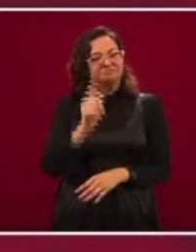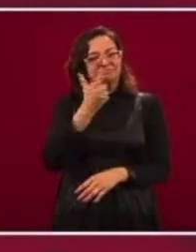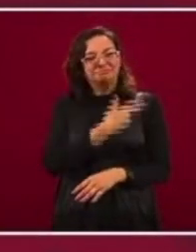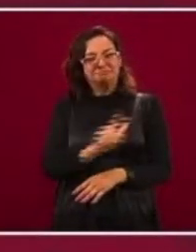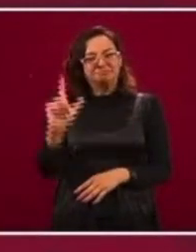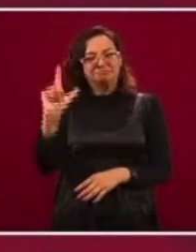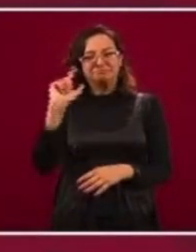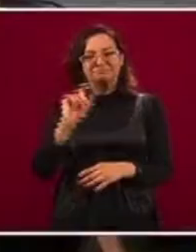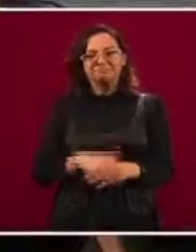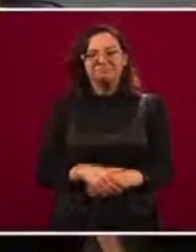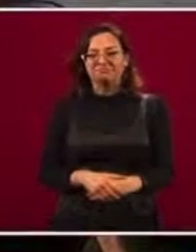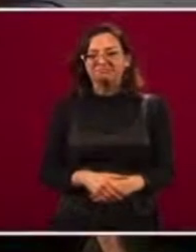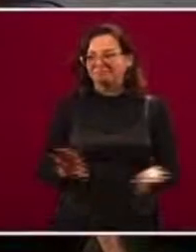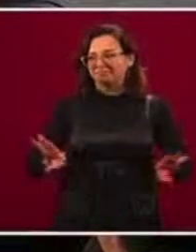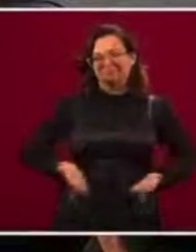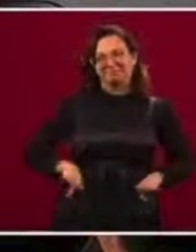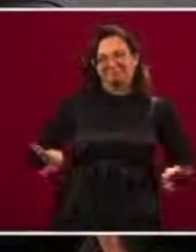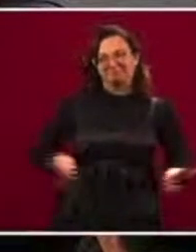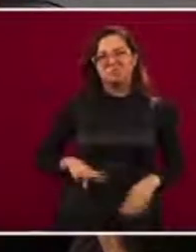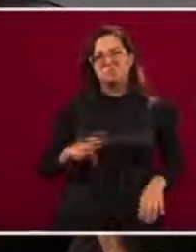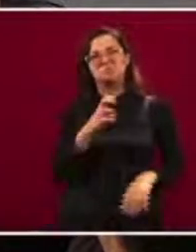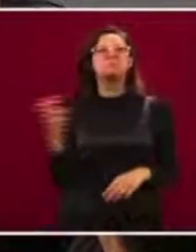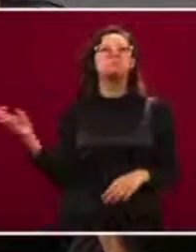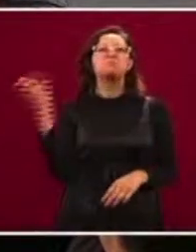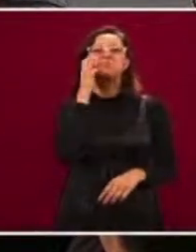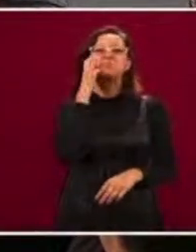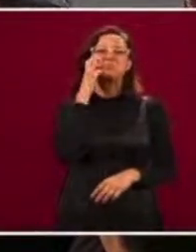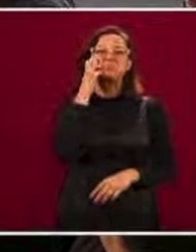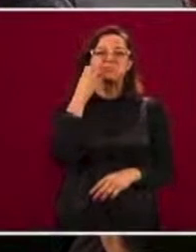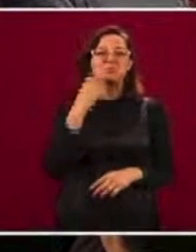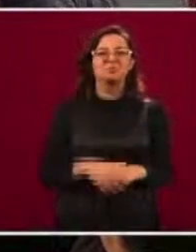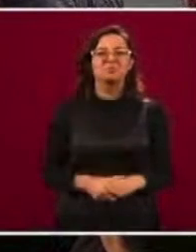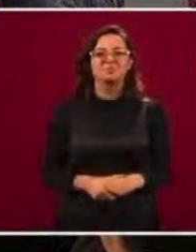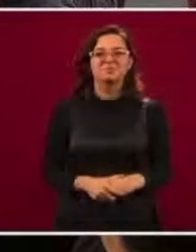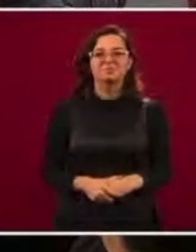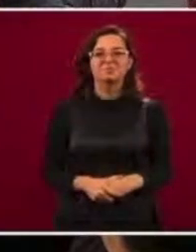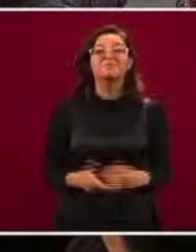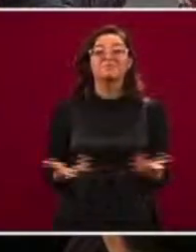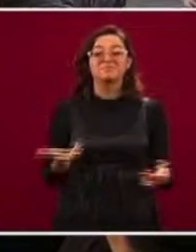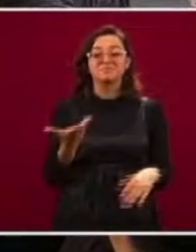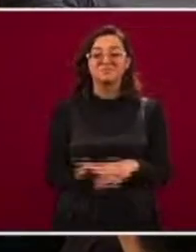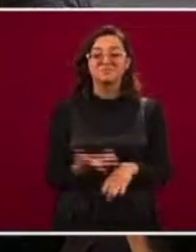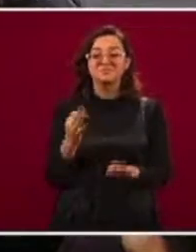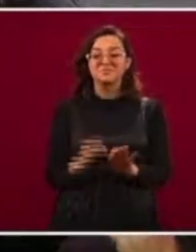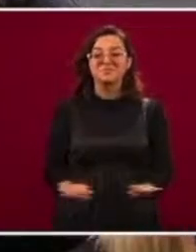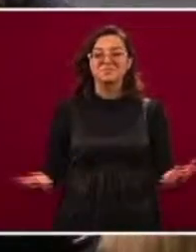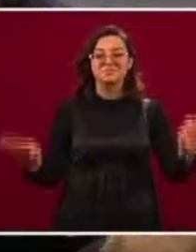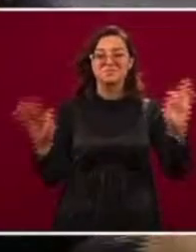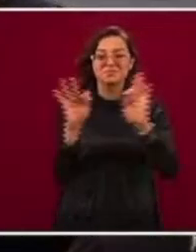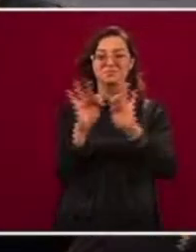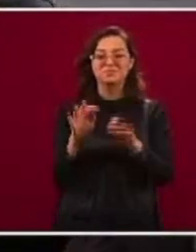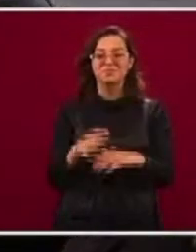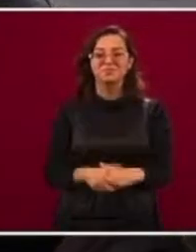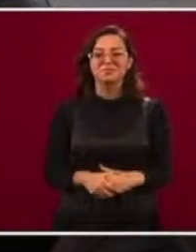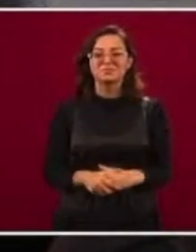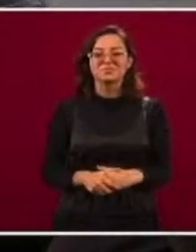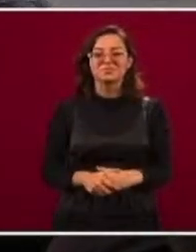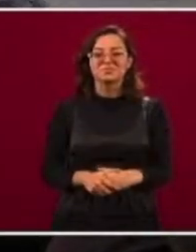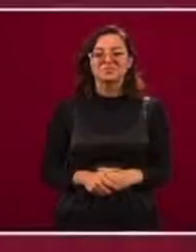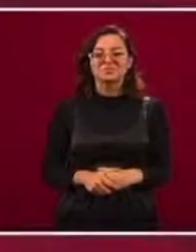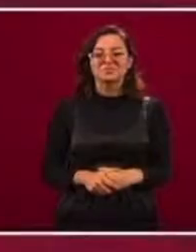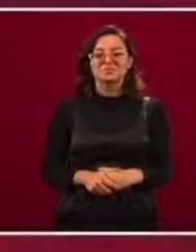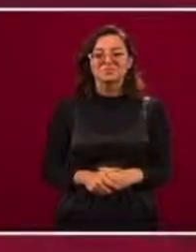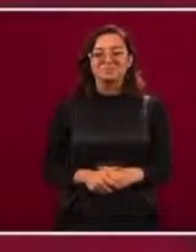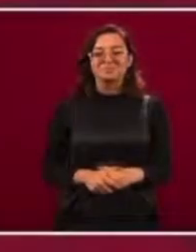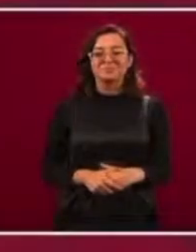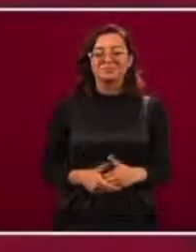andan así malhumorados. Eso también es muy importante. Miren, aquí se habla de